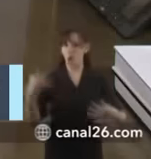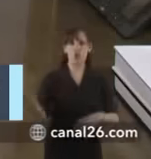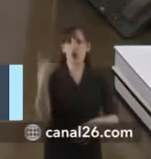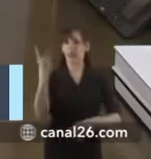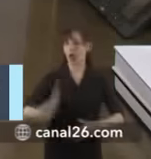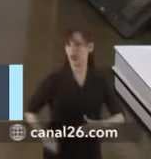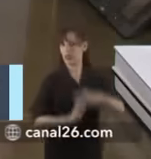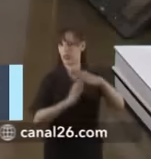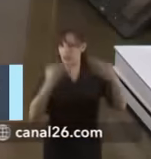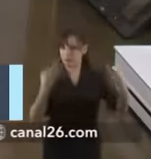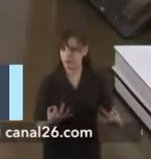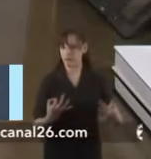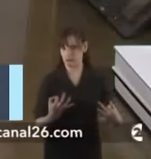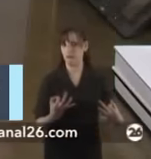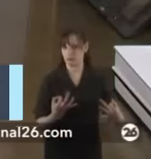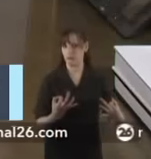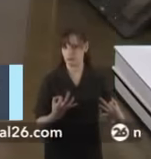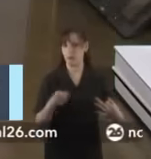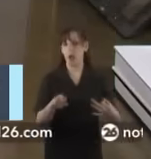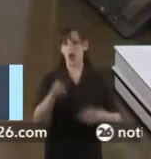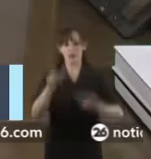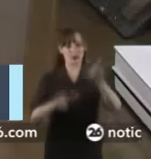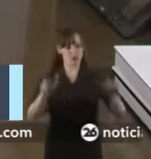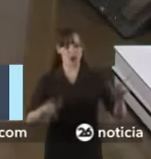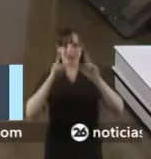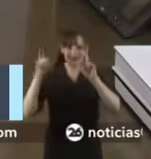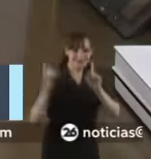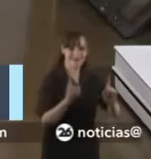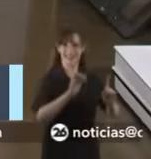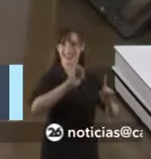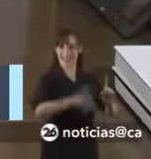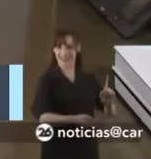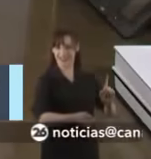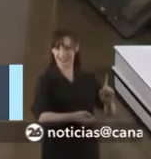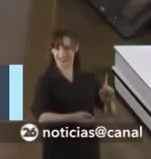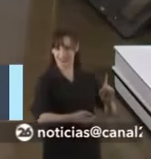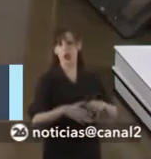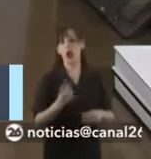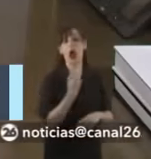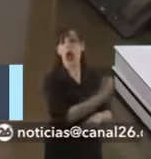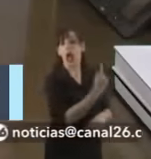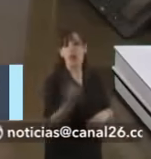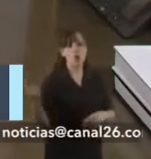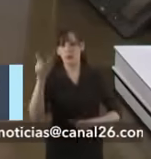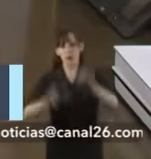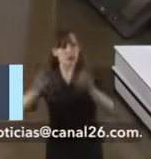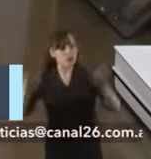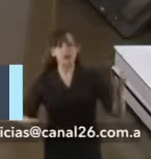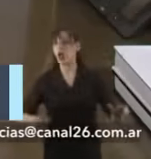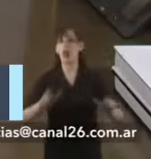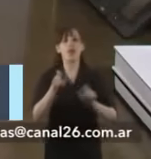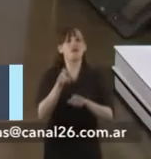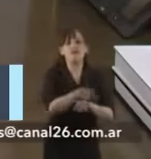ciudadanía sino que está al servicio de ella donde cada uno es libre de trabajar producir